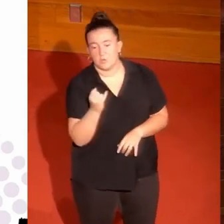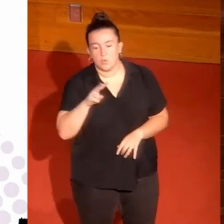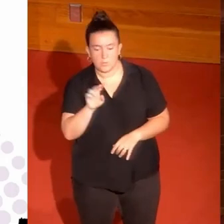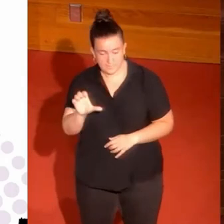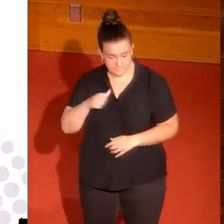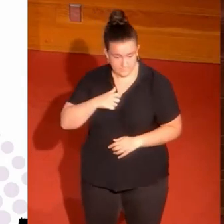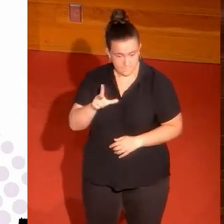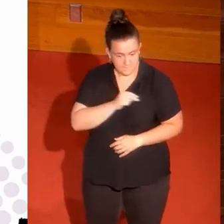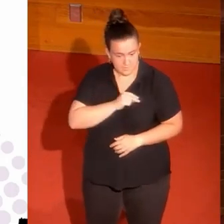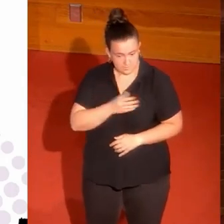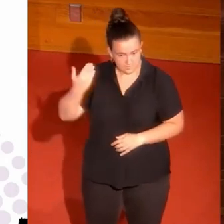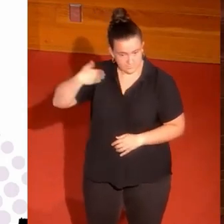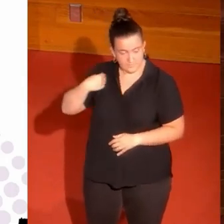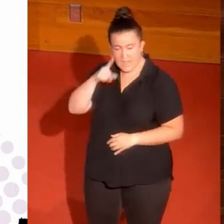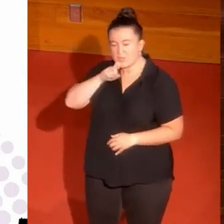20